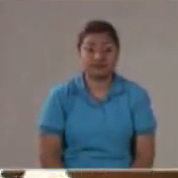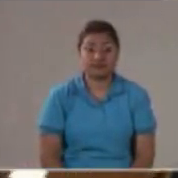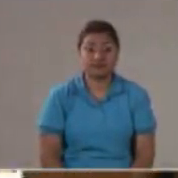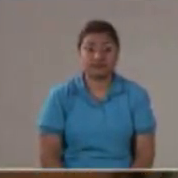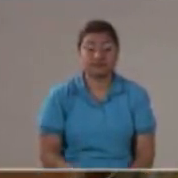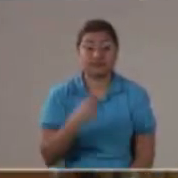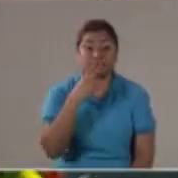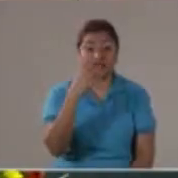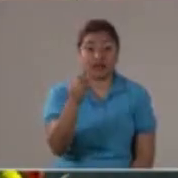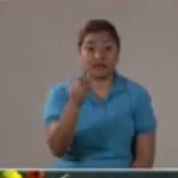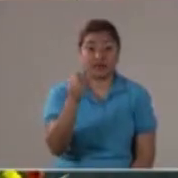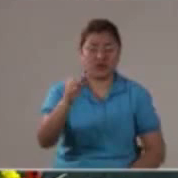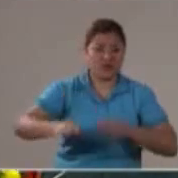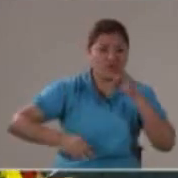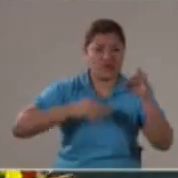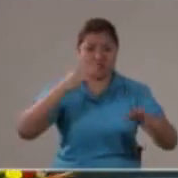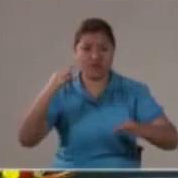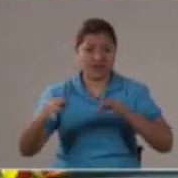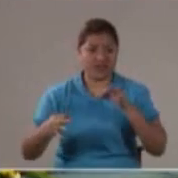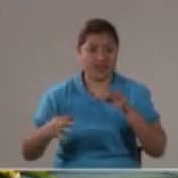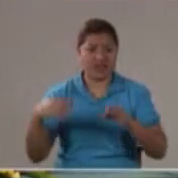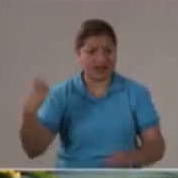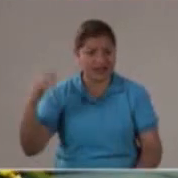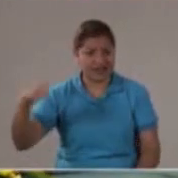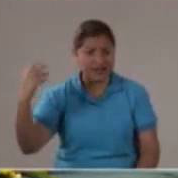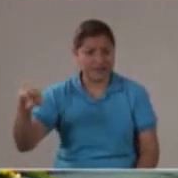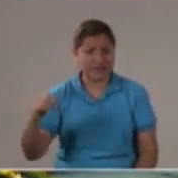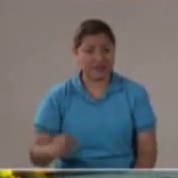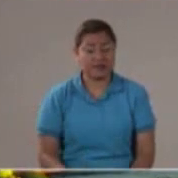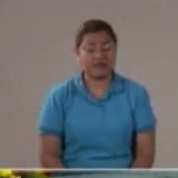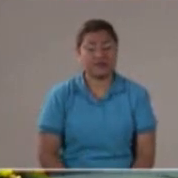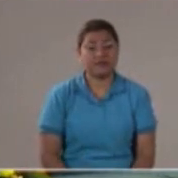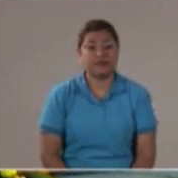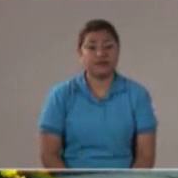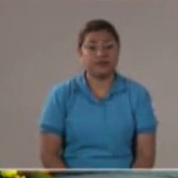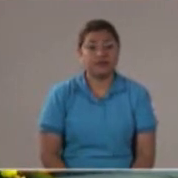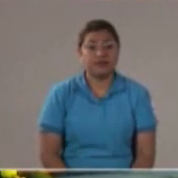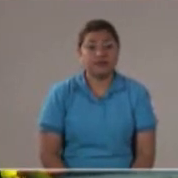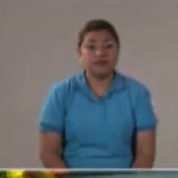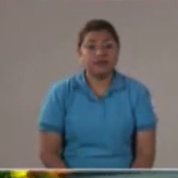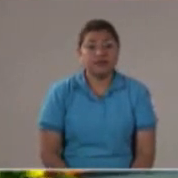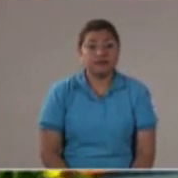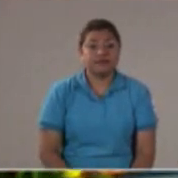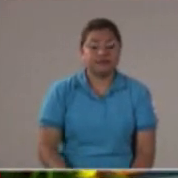Y hermano, fluye, pero fluye.